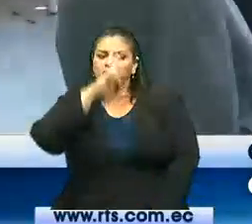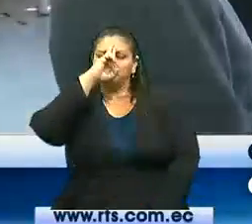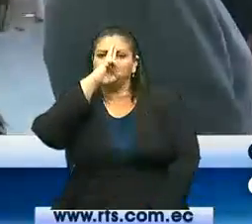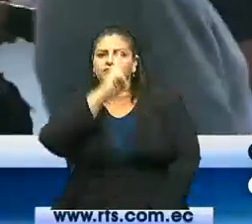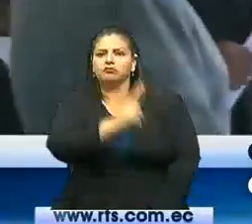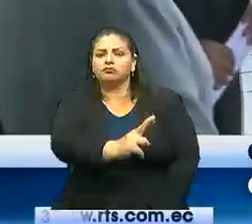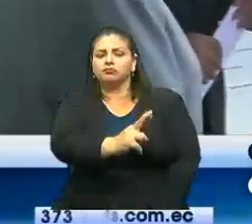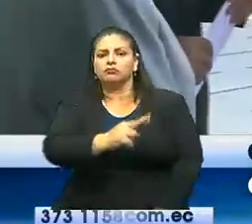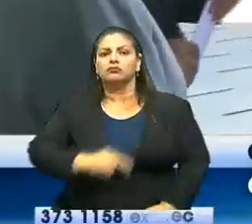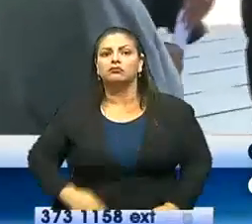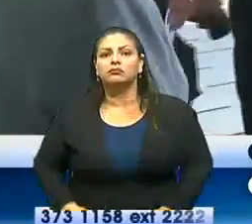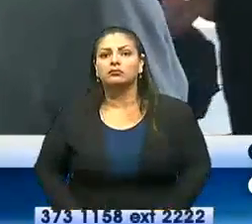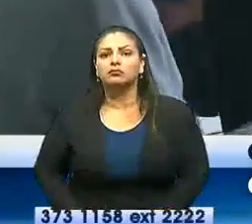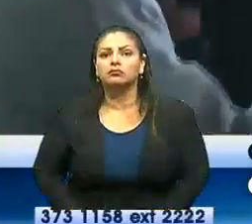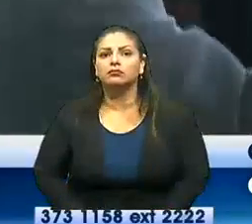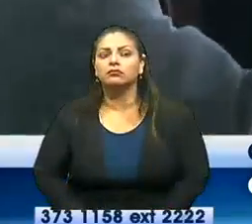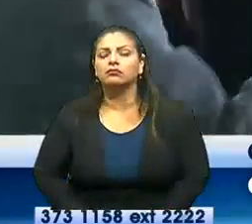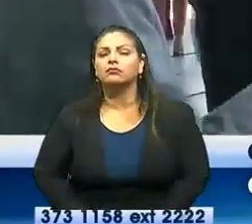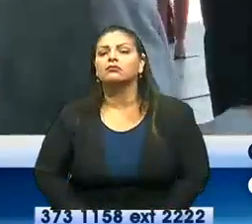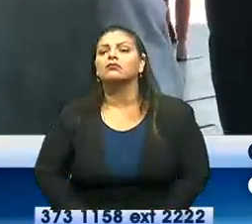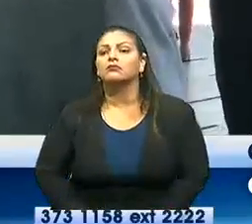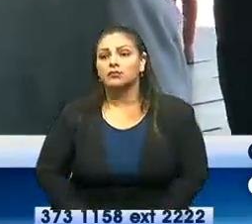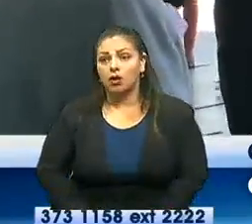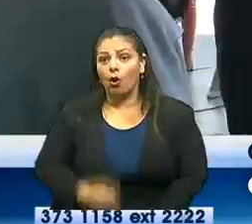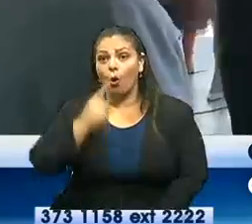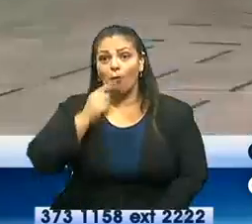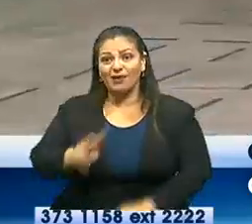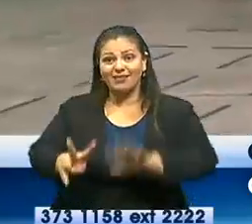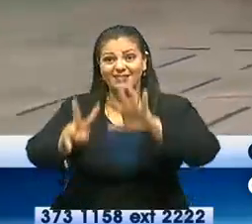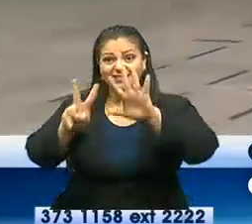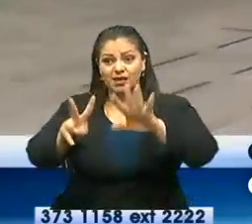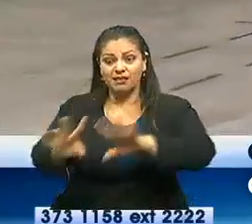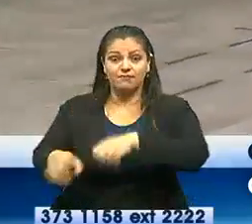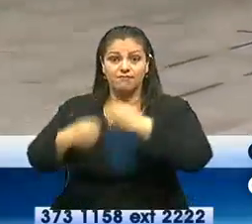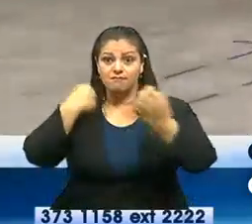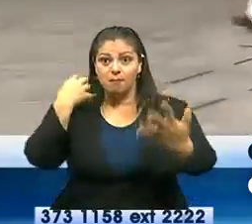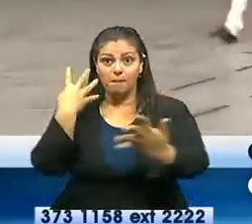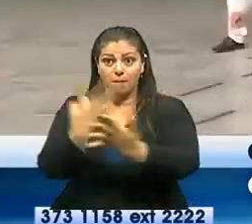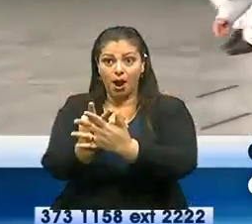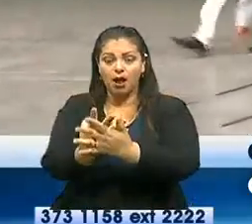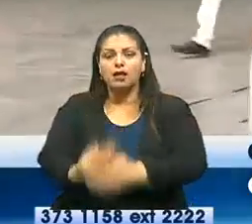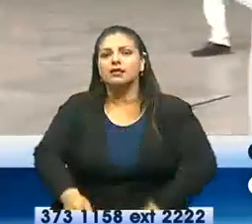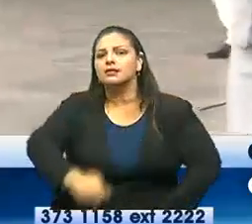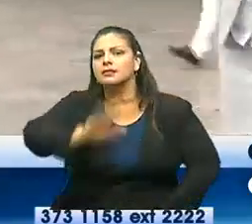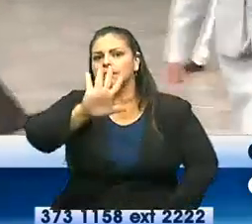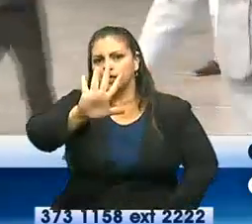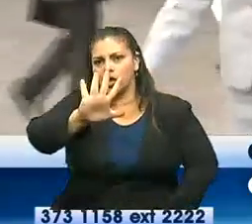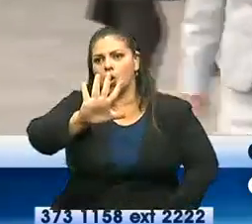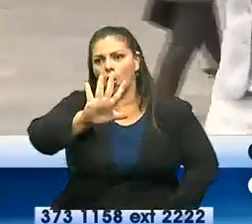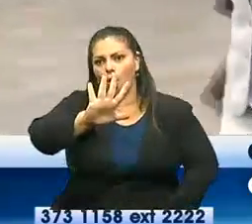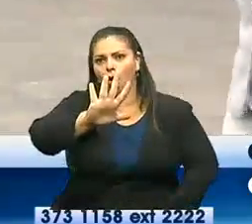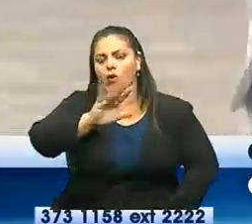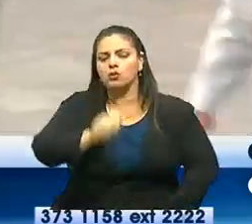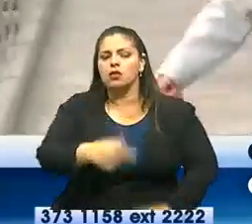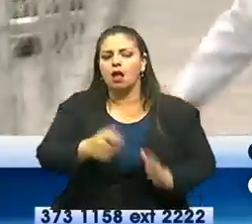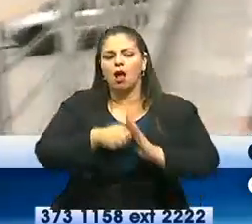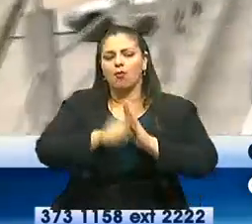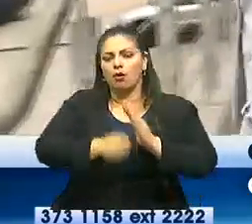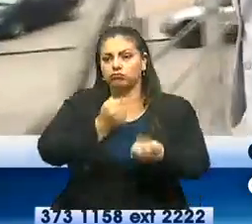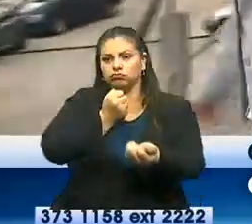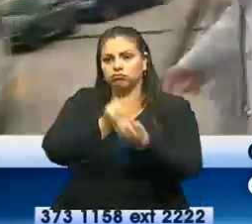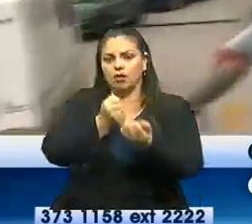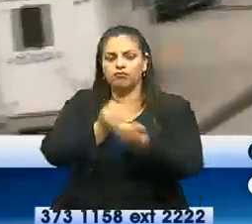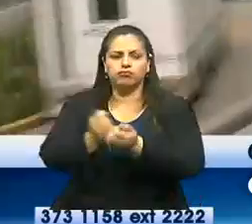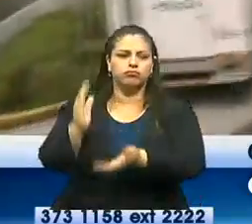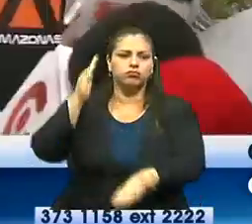investigación. A la cita acudieron 5 de los 7 abogados de los procesados, incluida la defensa de Ricardo Rivera, quien se pronunció respecto al